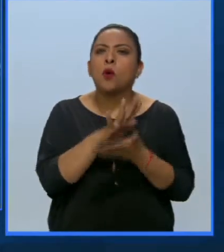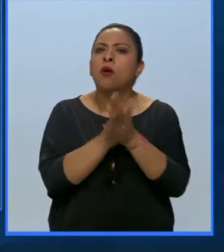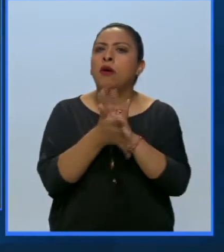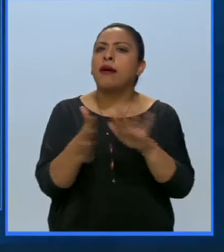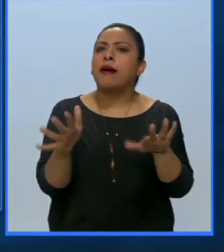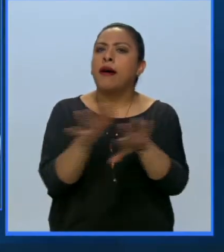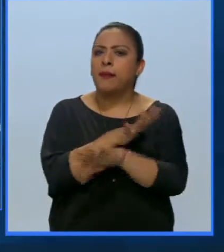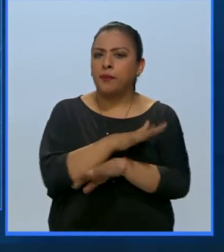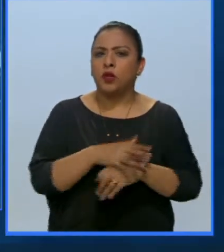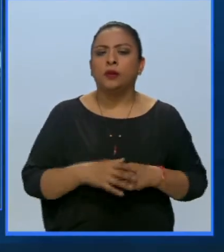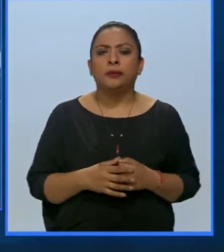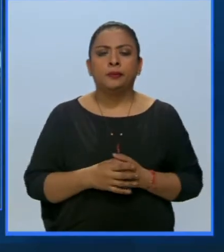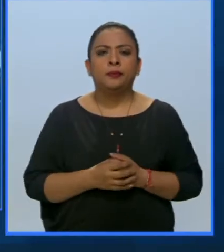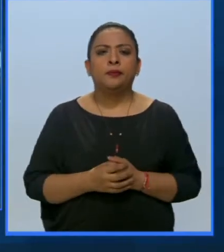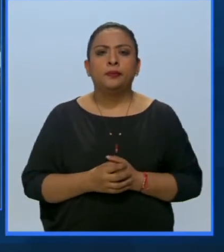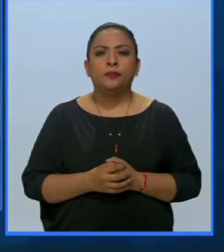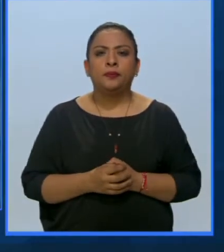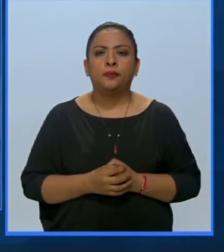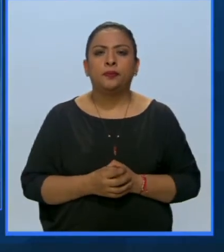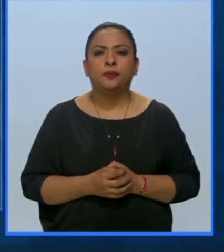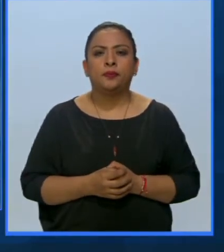cambio.